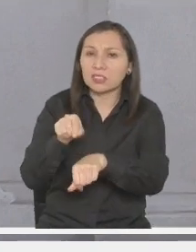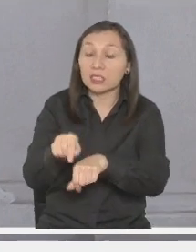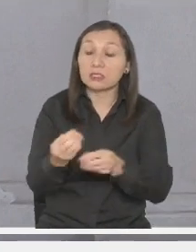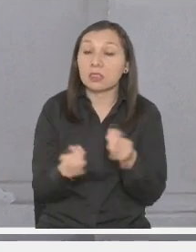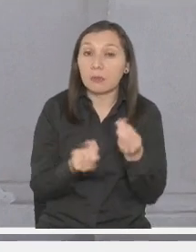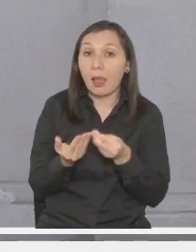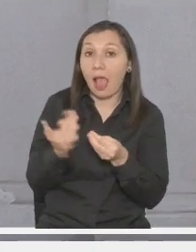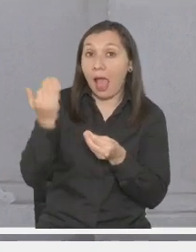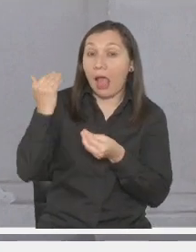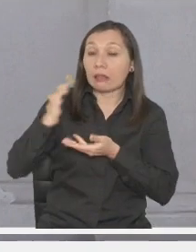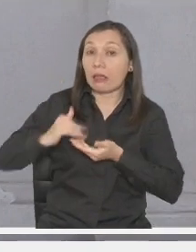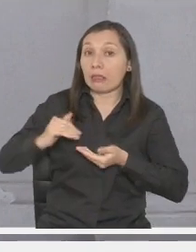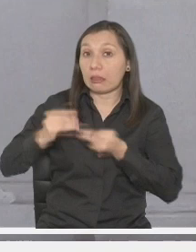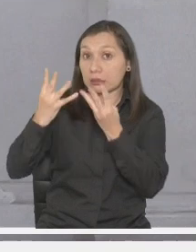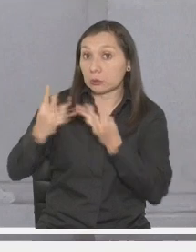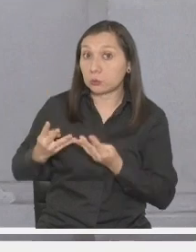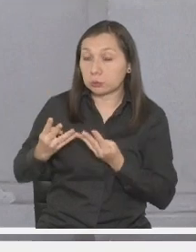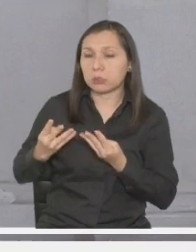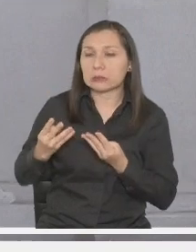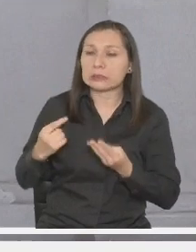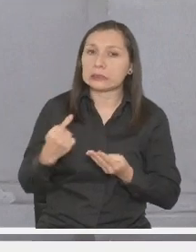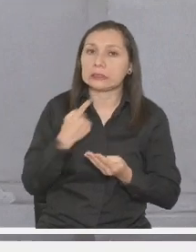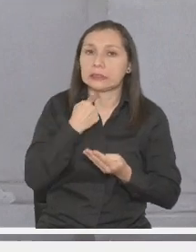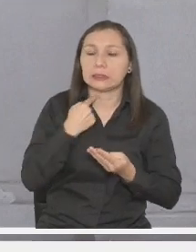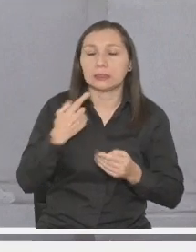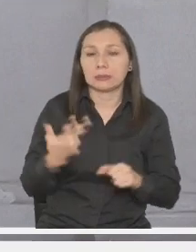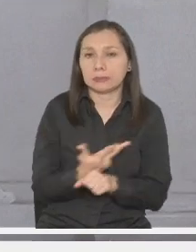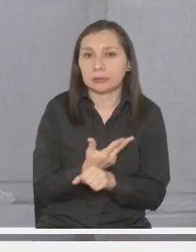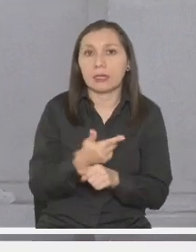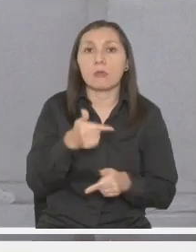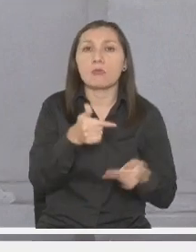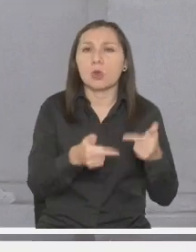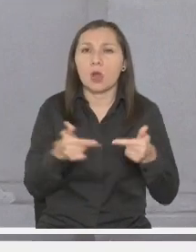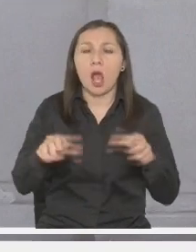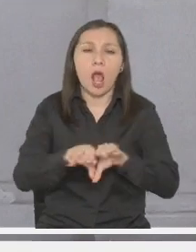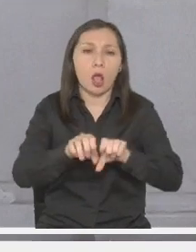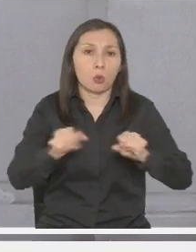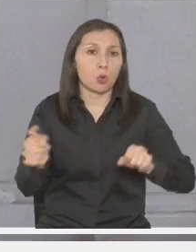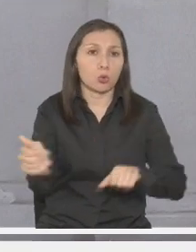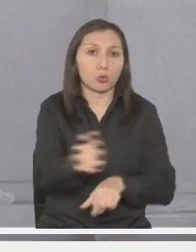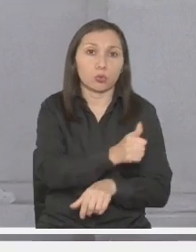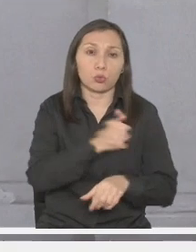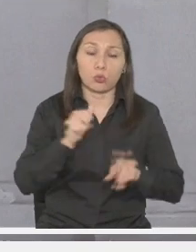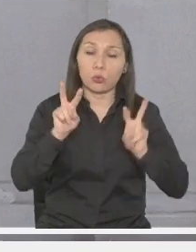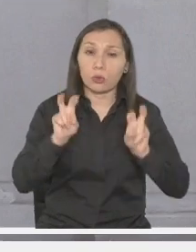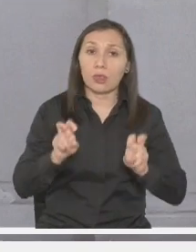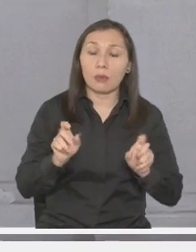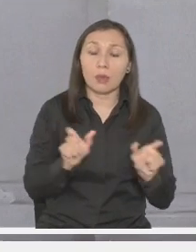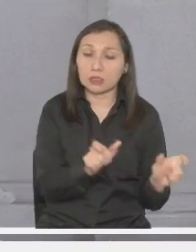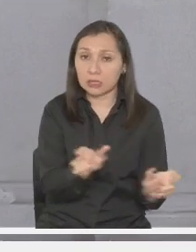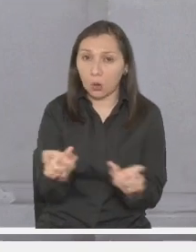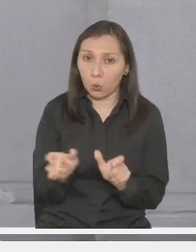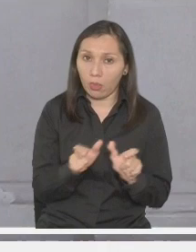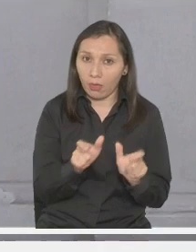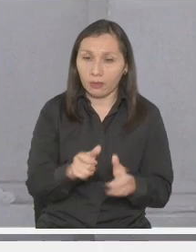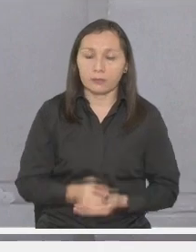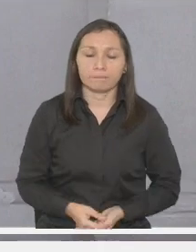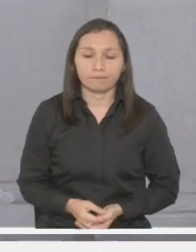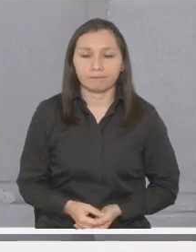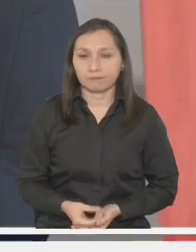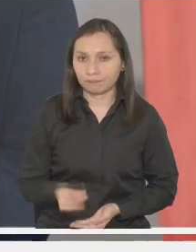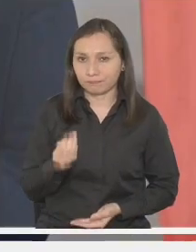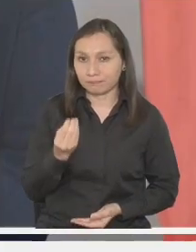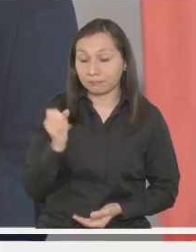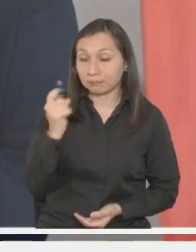los anteriores indultos echaron por tierra este acuerdo que había político bien transversal en materia de seguridad? Bueno,